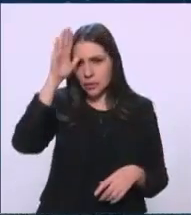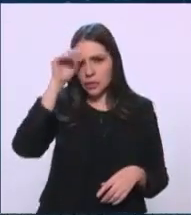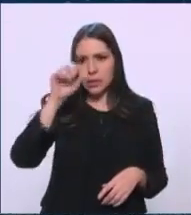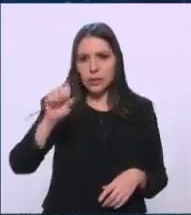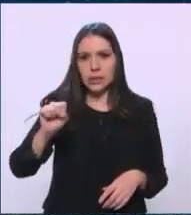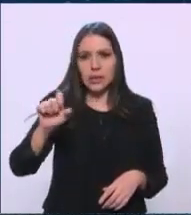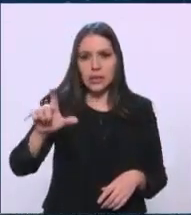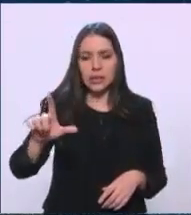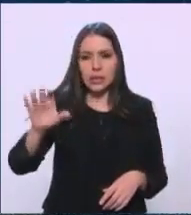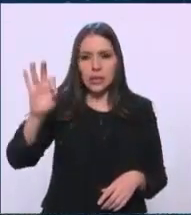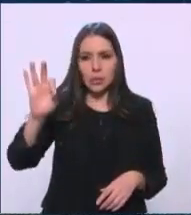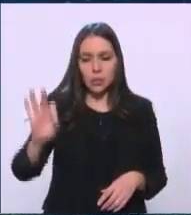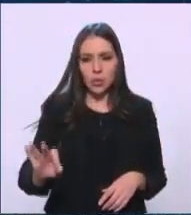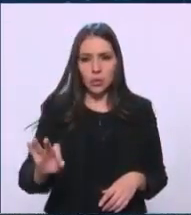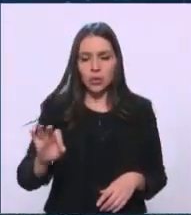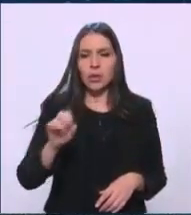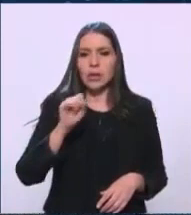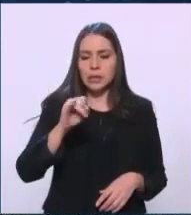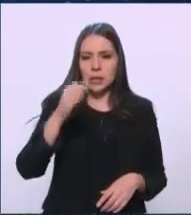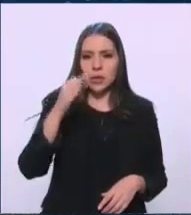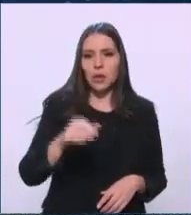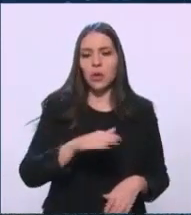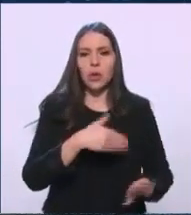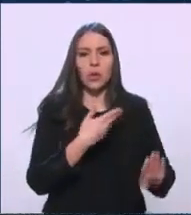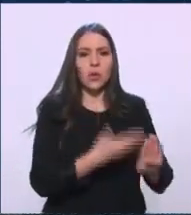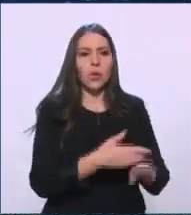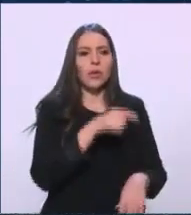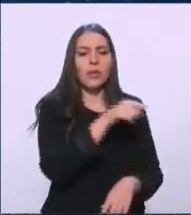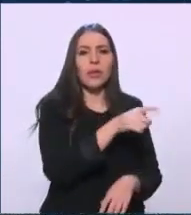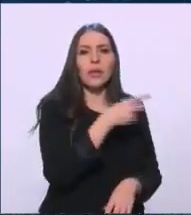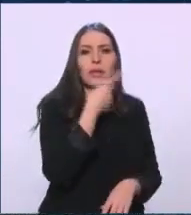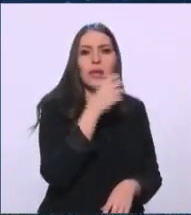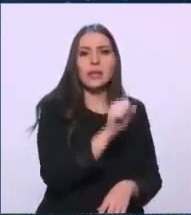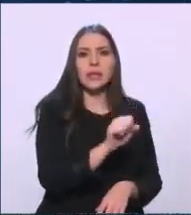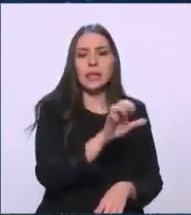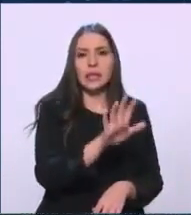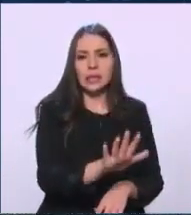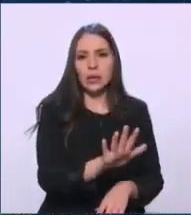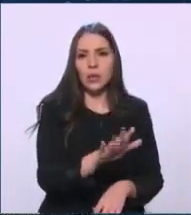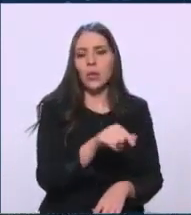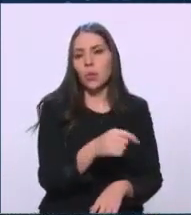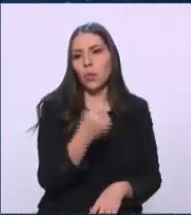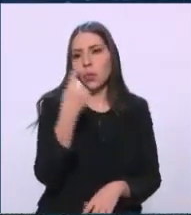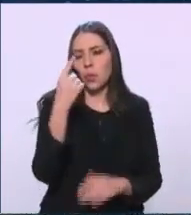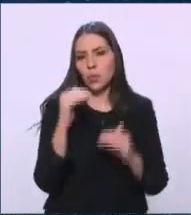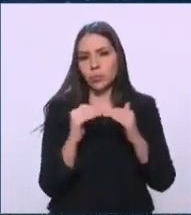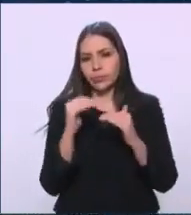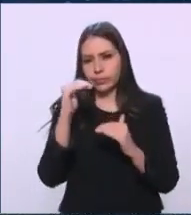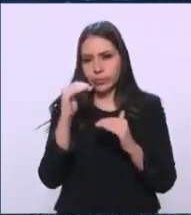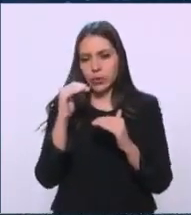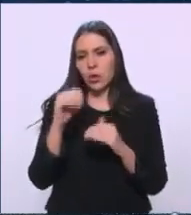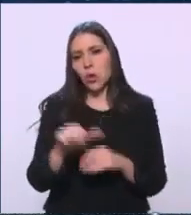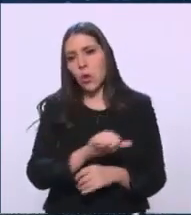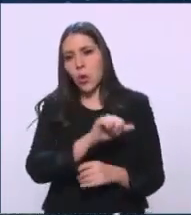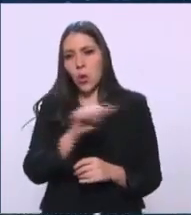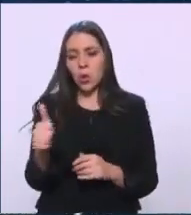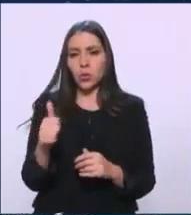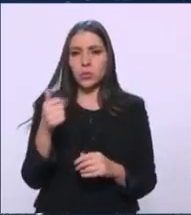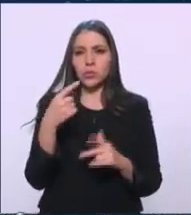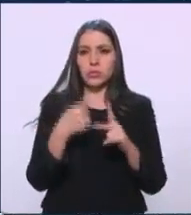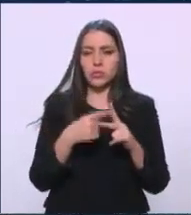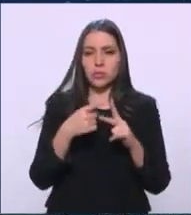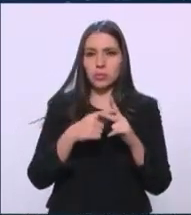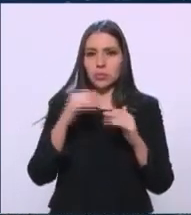corrupción contra 65% que tiene él. Es el único indicador que va por arriba de él. El resto de los indicadores están